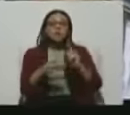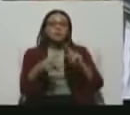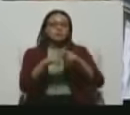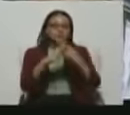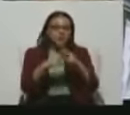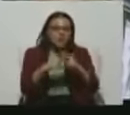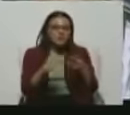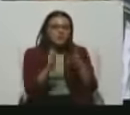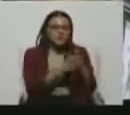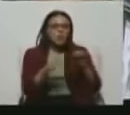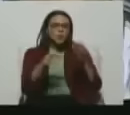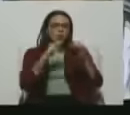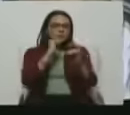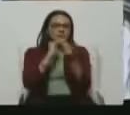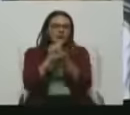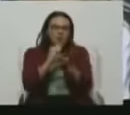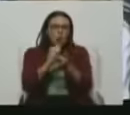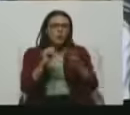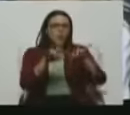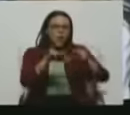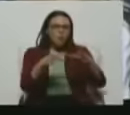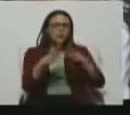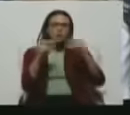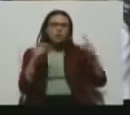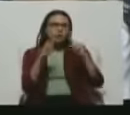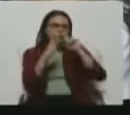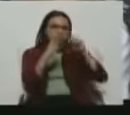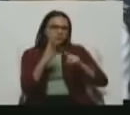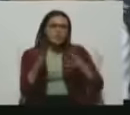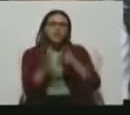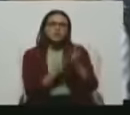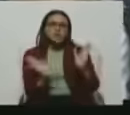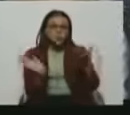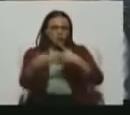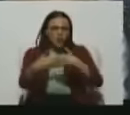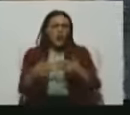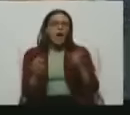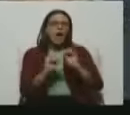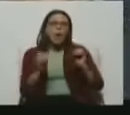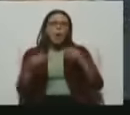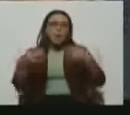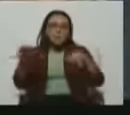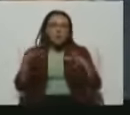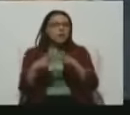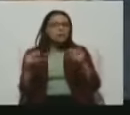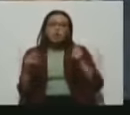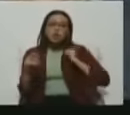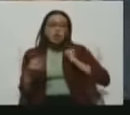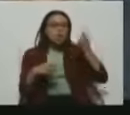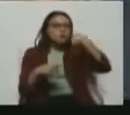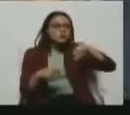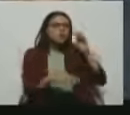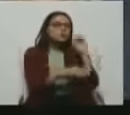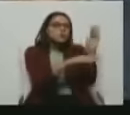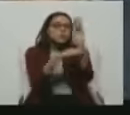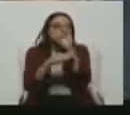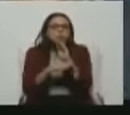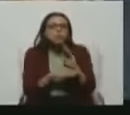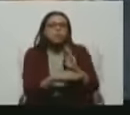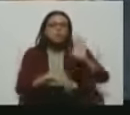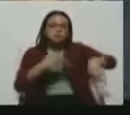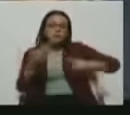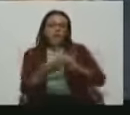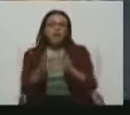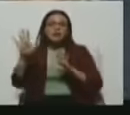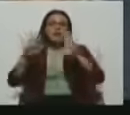instrumentos electorales, tanto tecnológicos como no tecnológicos, a ser usados hasta el 15 de agosto